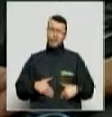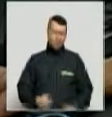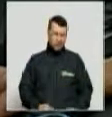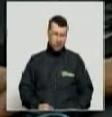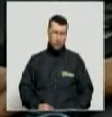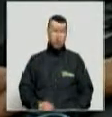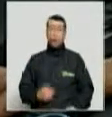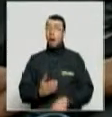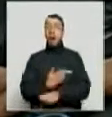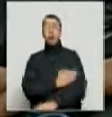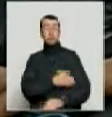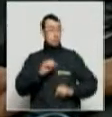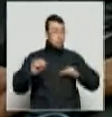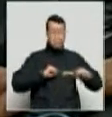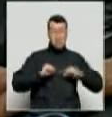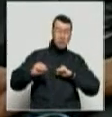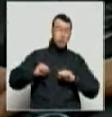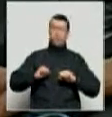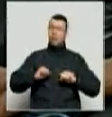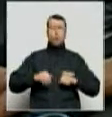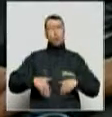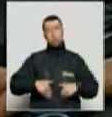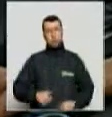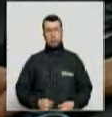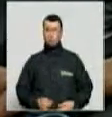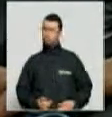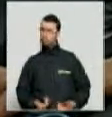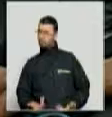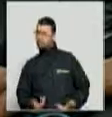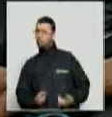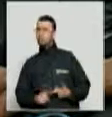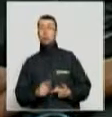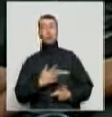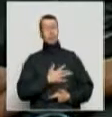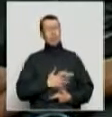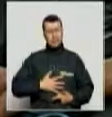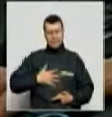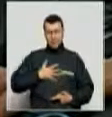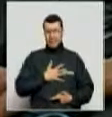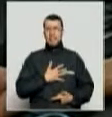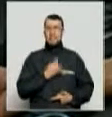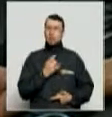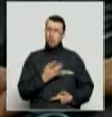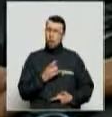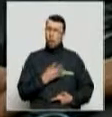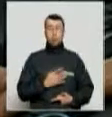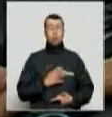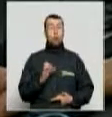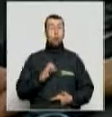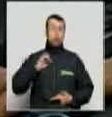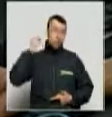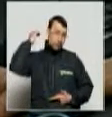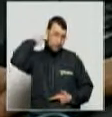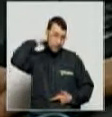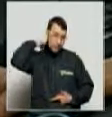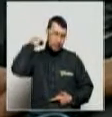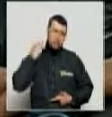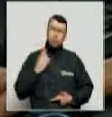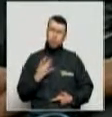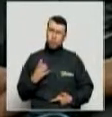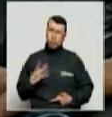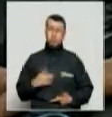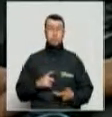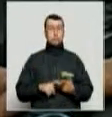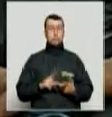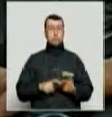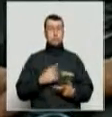cosas que antes no se sentía fatigado, dolores torácicos recurrentes, dolor en el pecho o dolores en la espalda, dolor en el pecho que